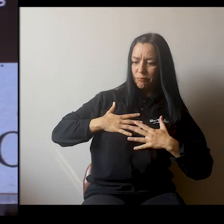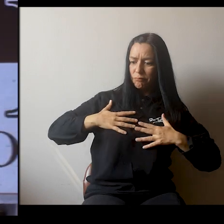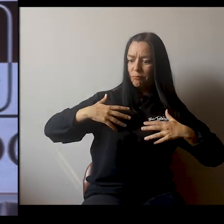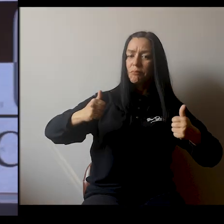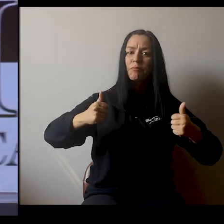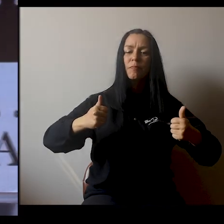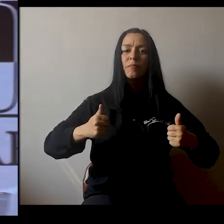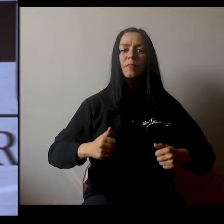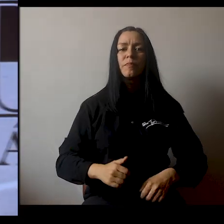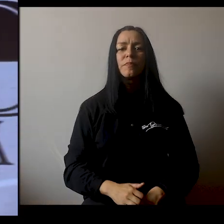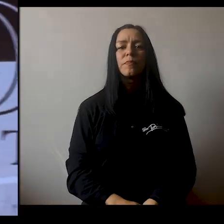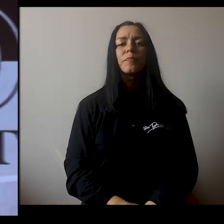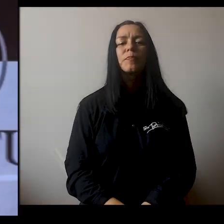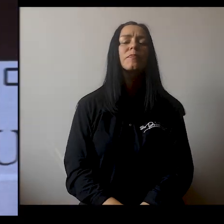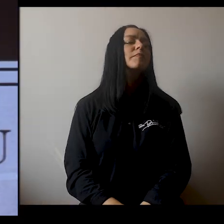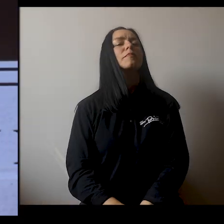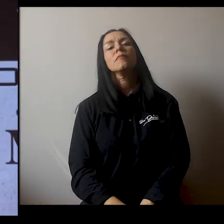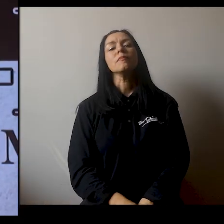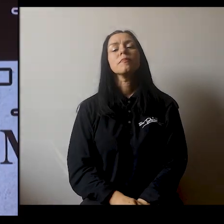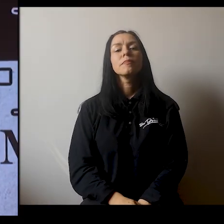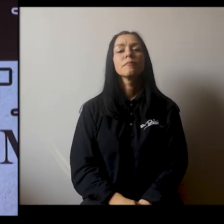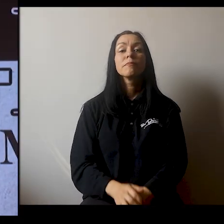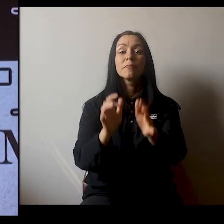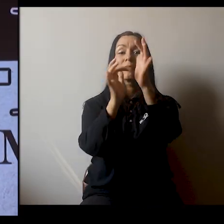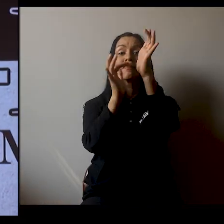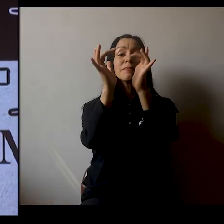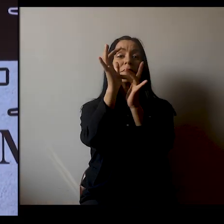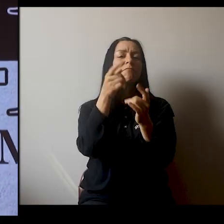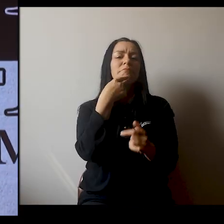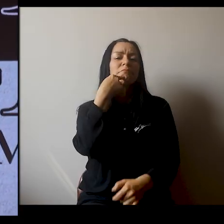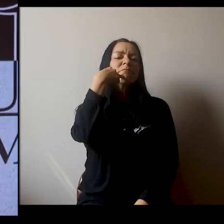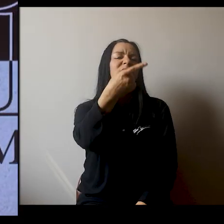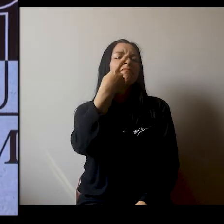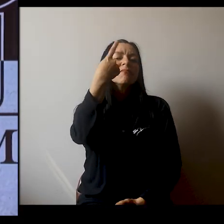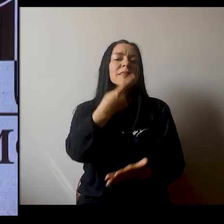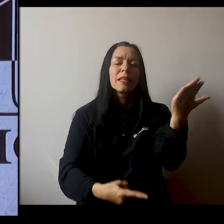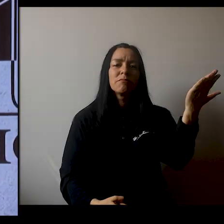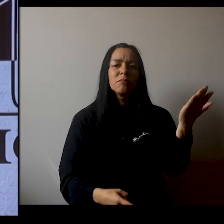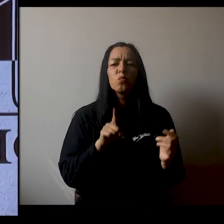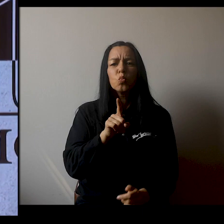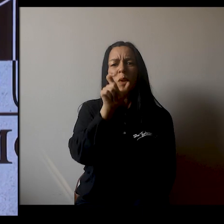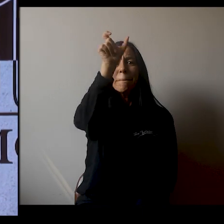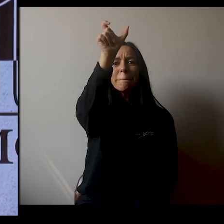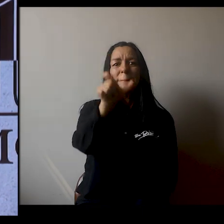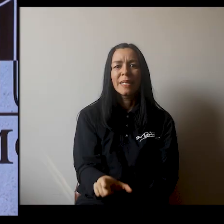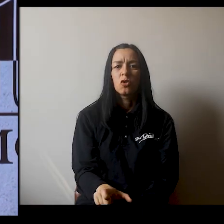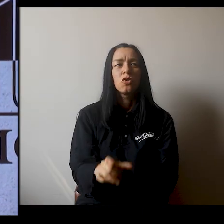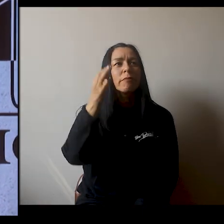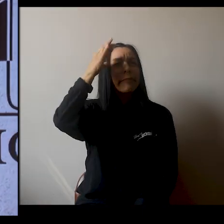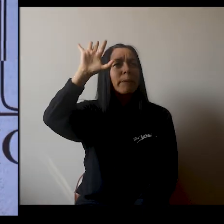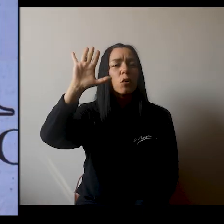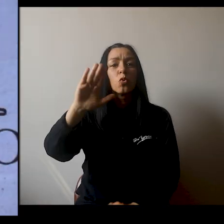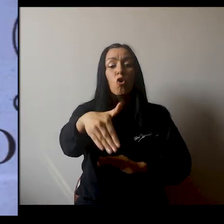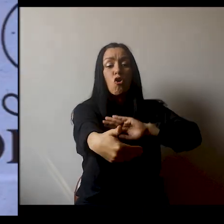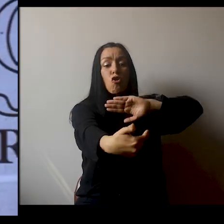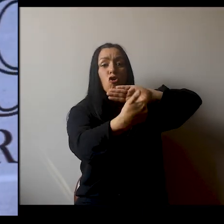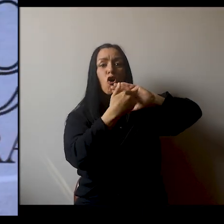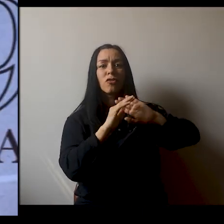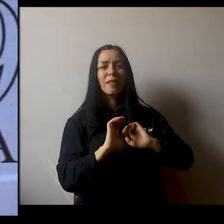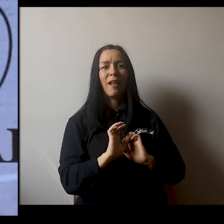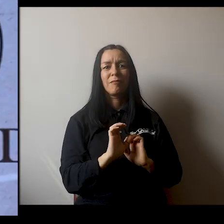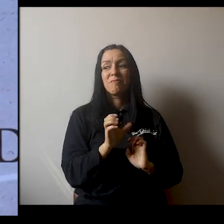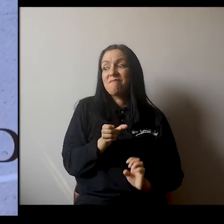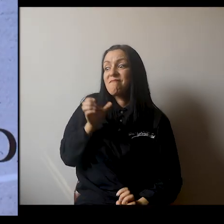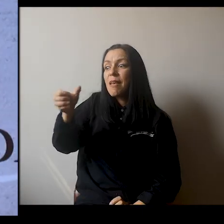Dios, del poder de sanidad. Entonces, Jesús lo que está diciendo es que si alguien intenta